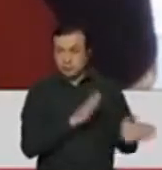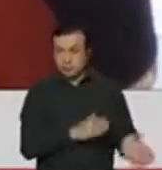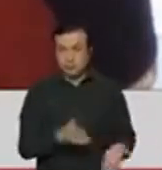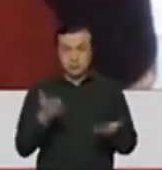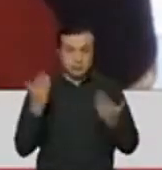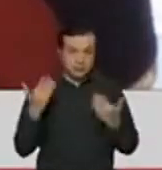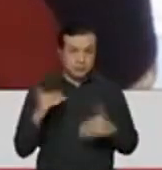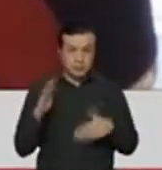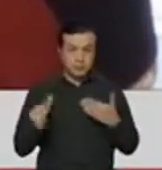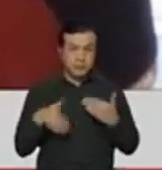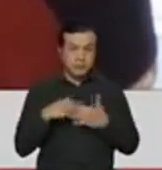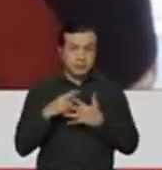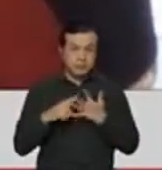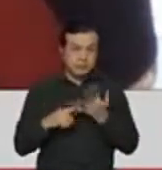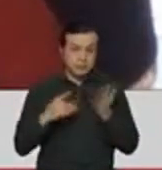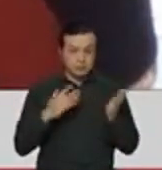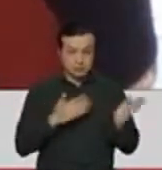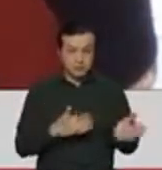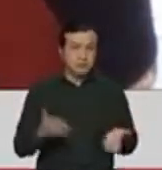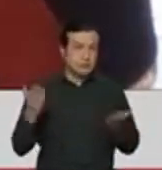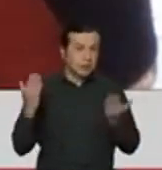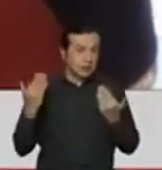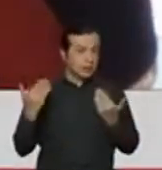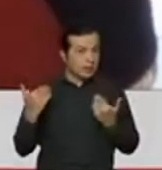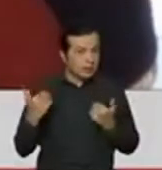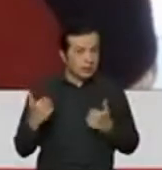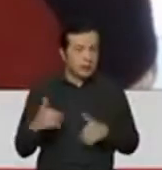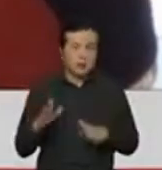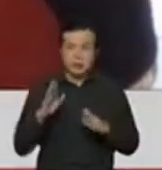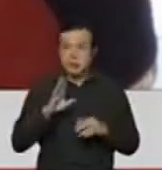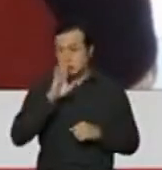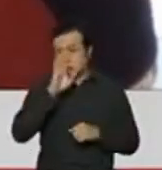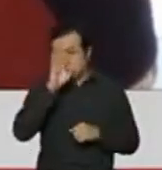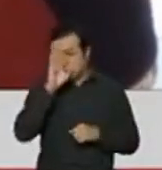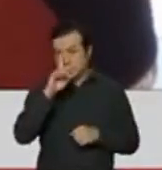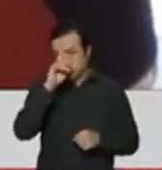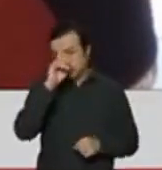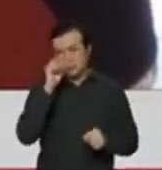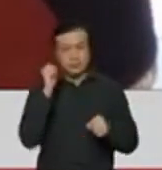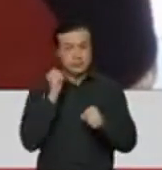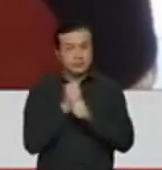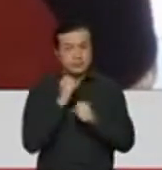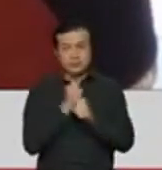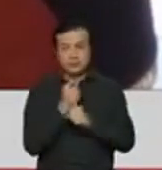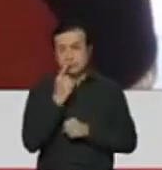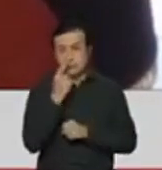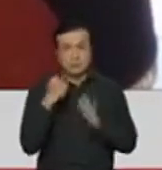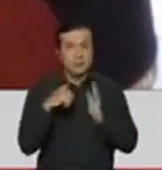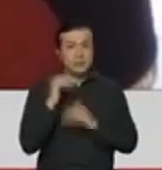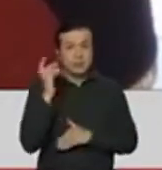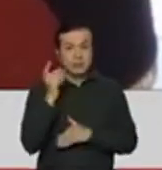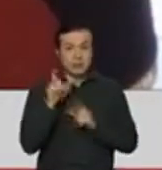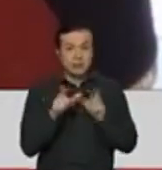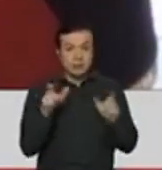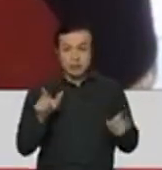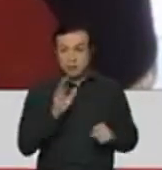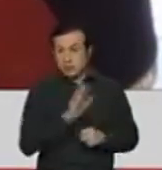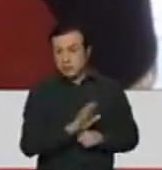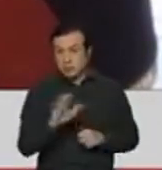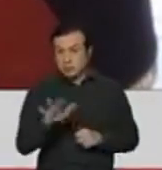créditos hipotecarios, que son los créditos que normalmente se trabajan y es el interés más grande de la gente, de los